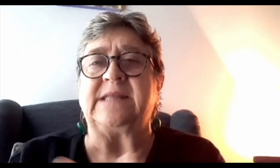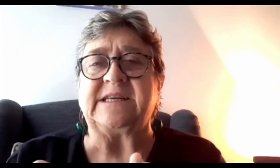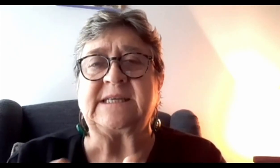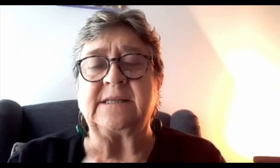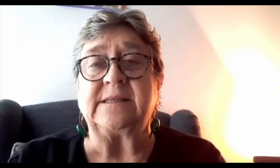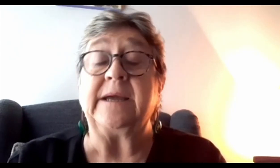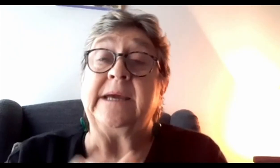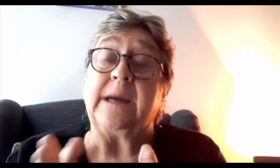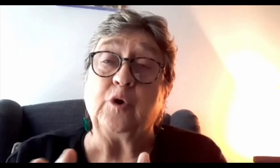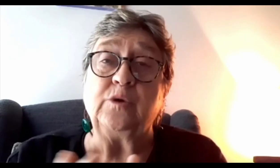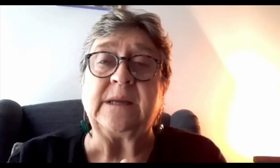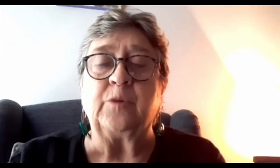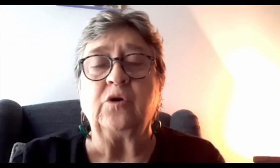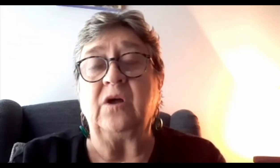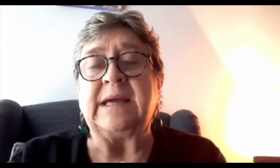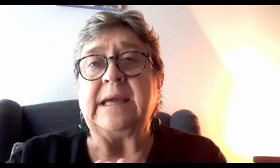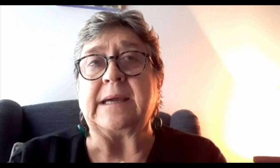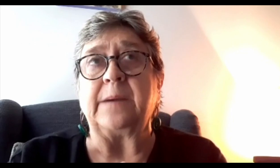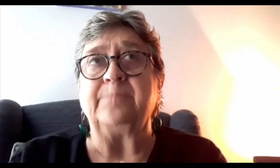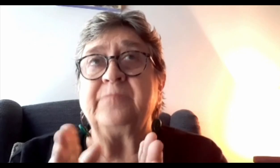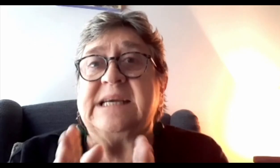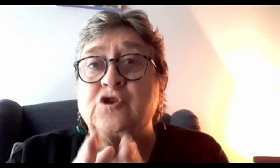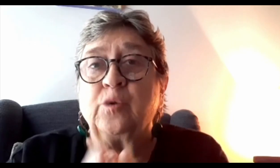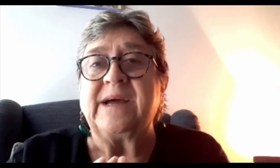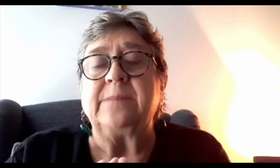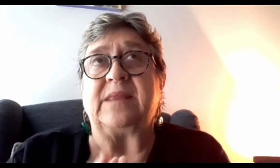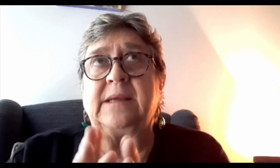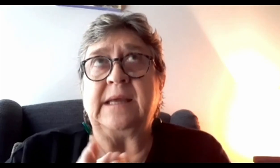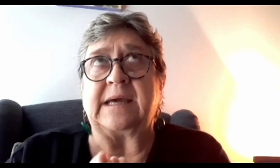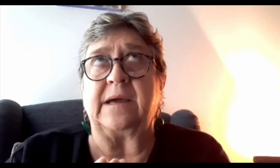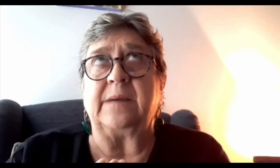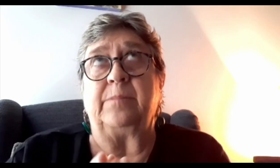súper interesante. Y ya por último, estuve